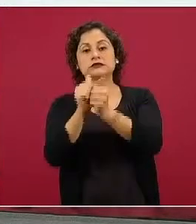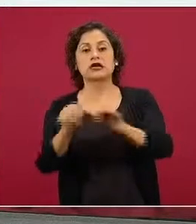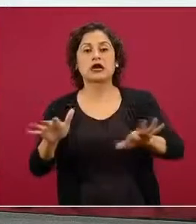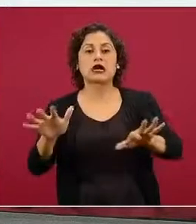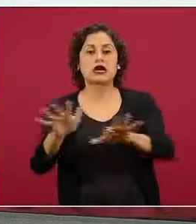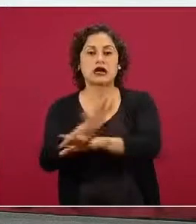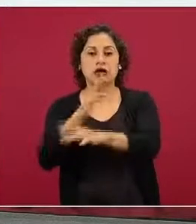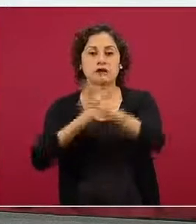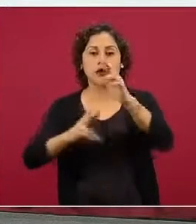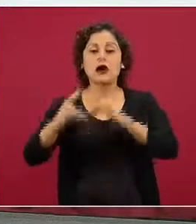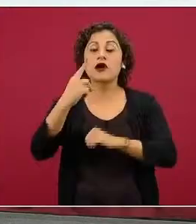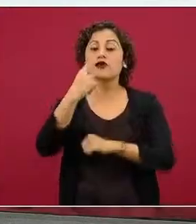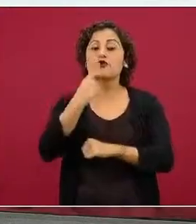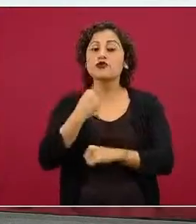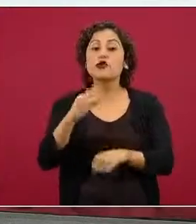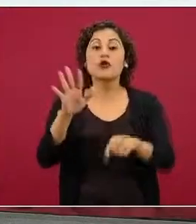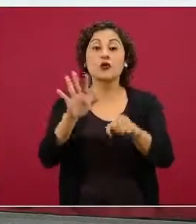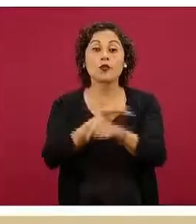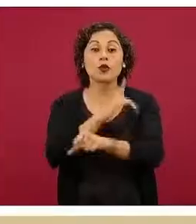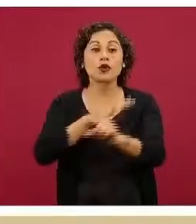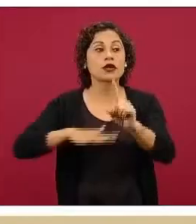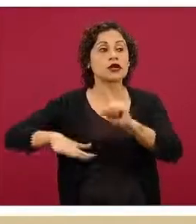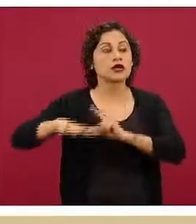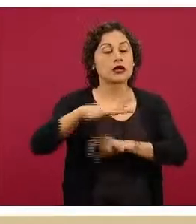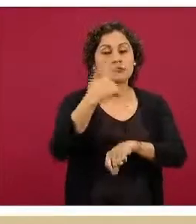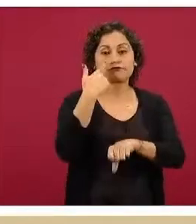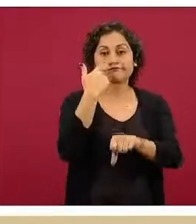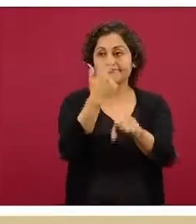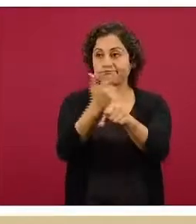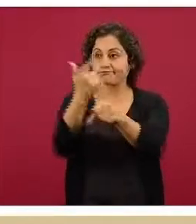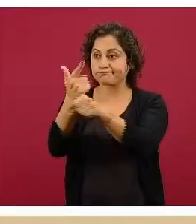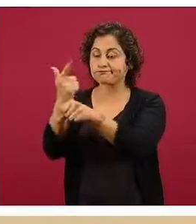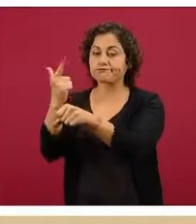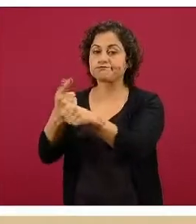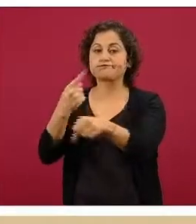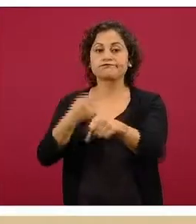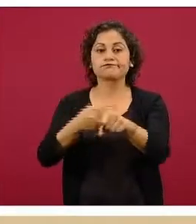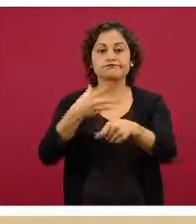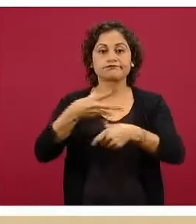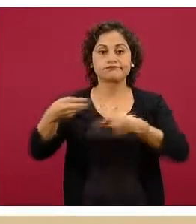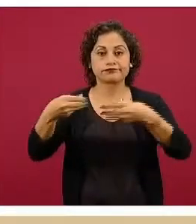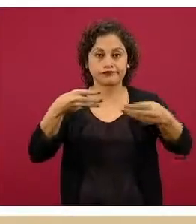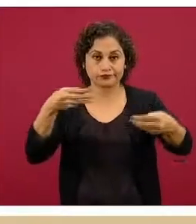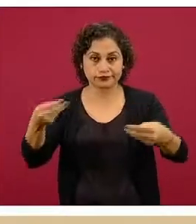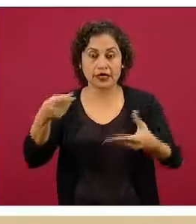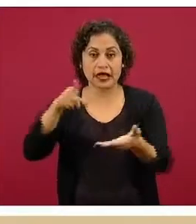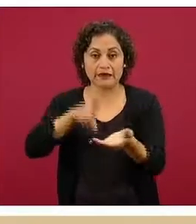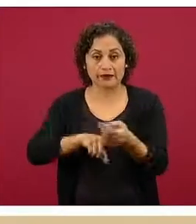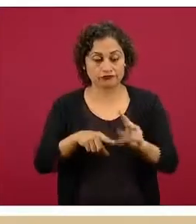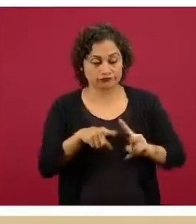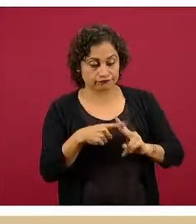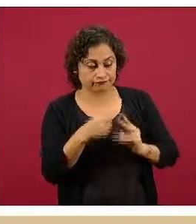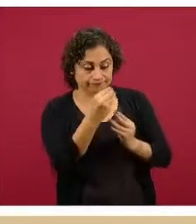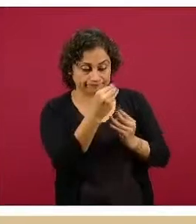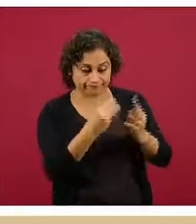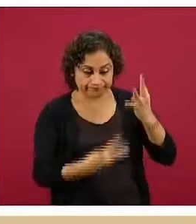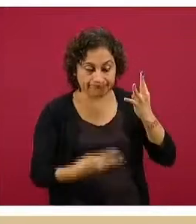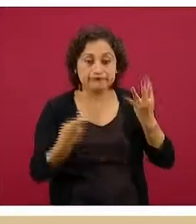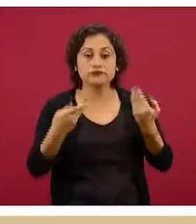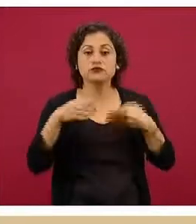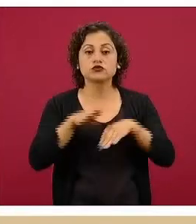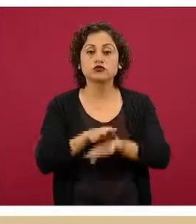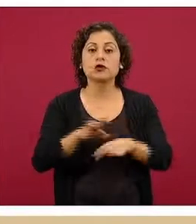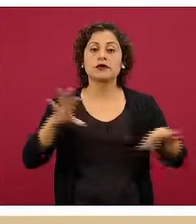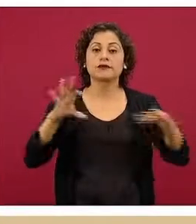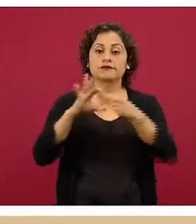la actividad epidémica que se está observando en los indicadores del semáforo de riesgo epidémico, al